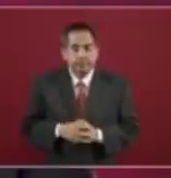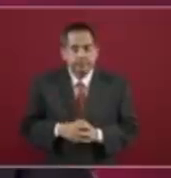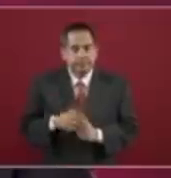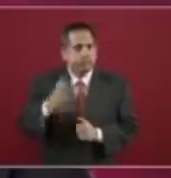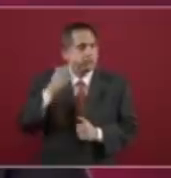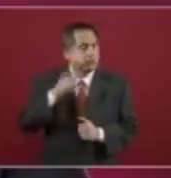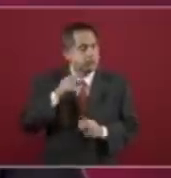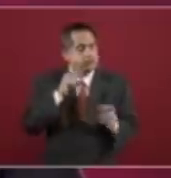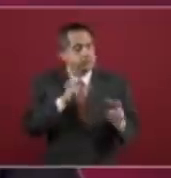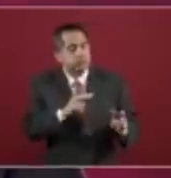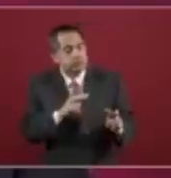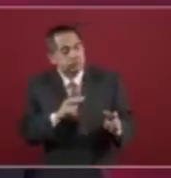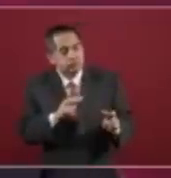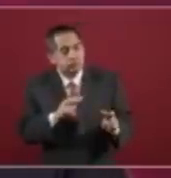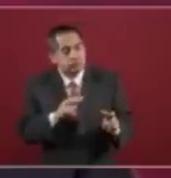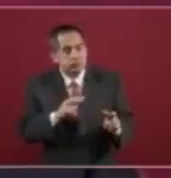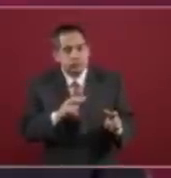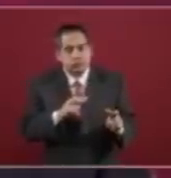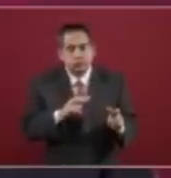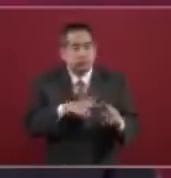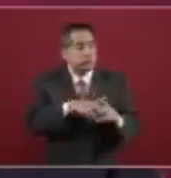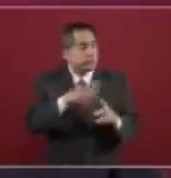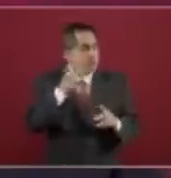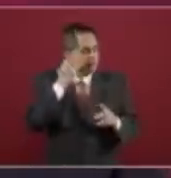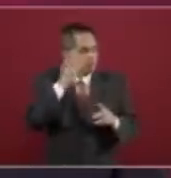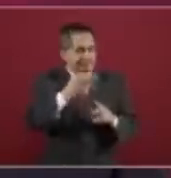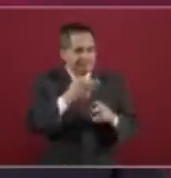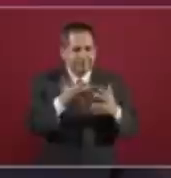descansaba cuando se iban a periodos